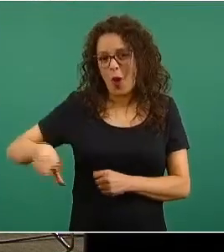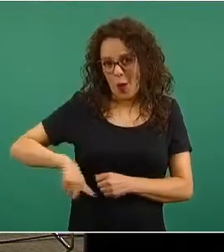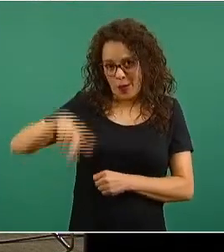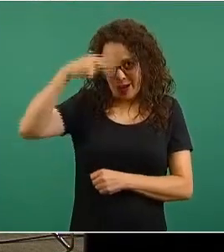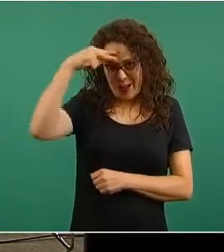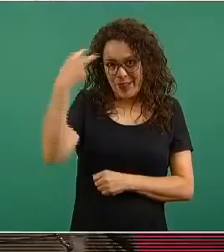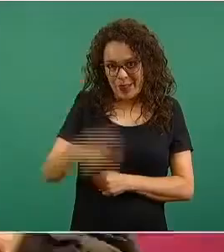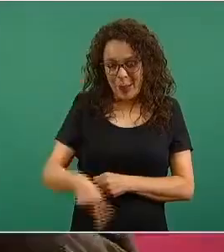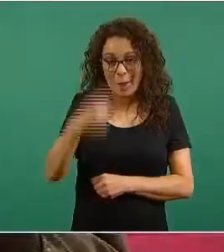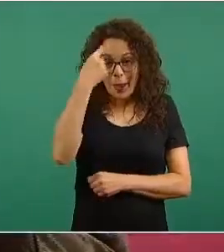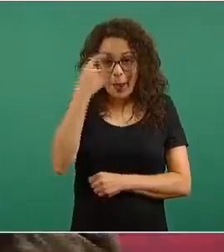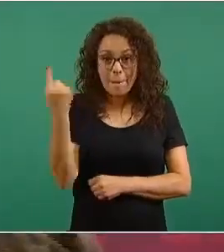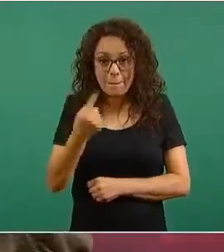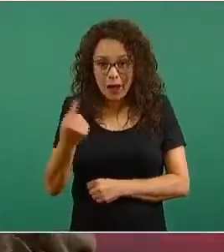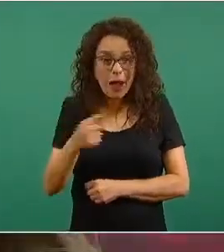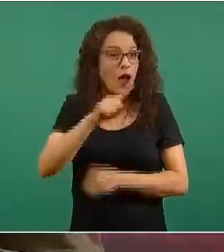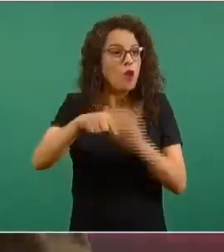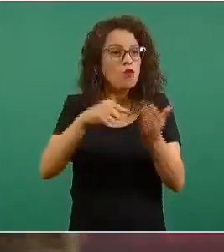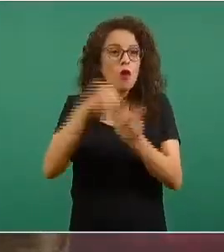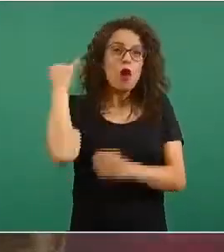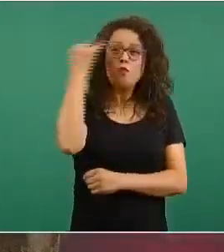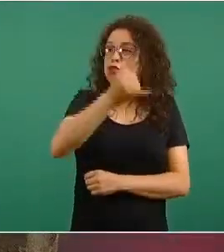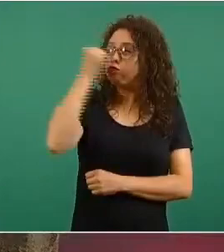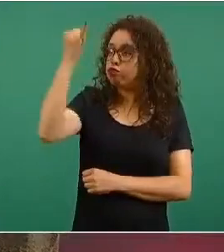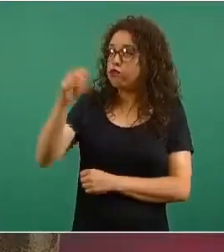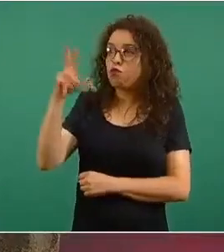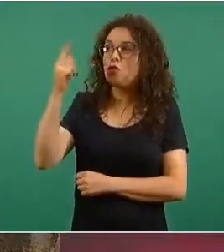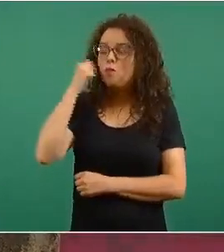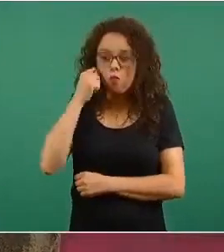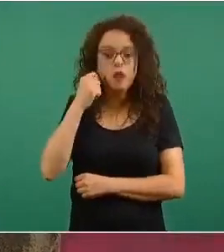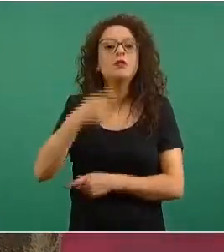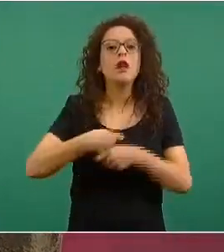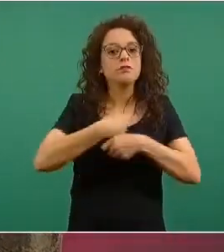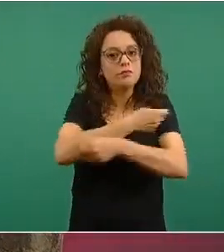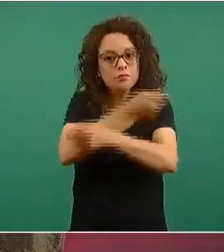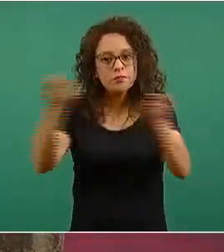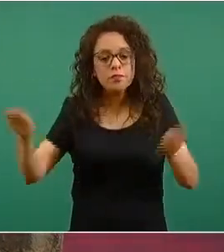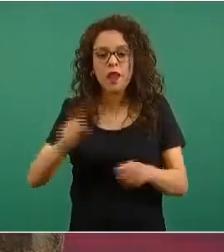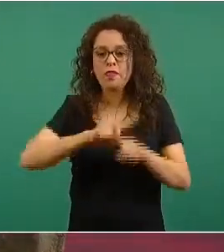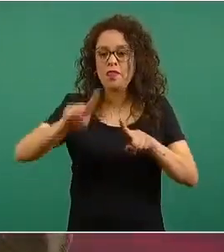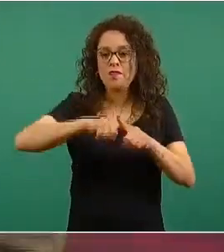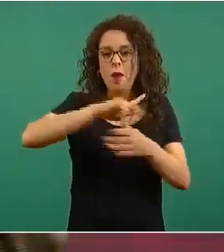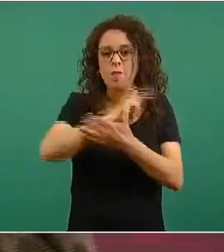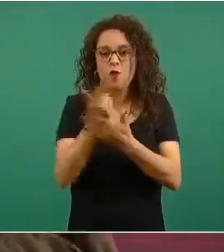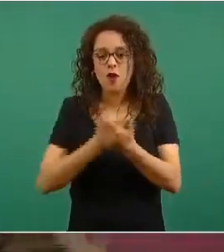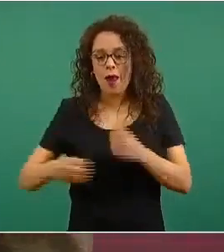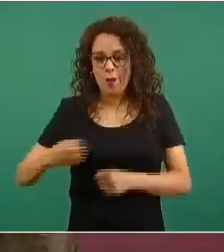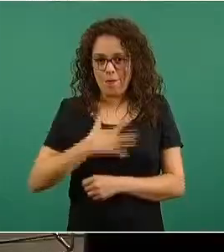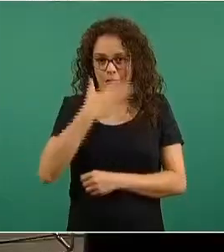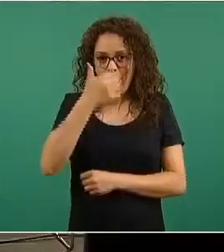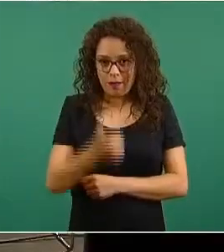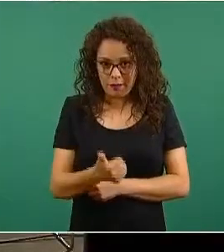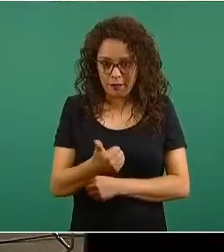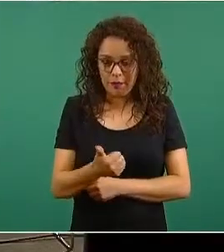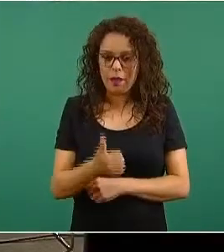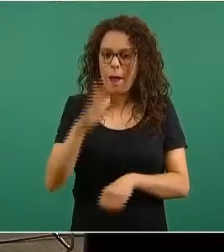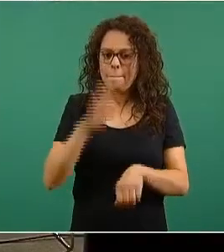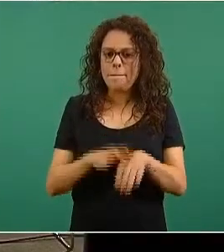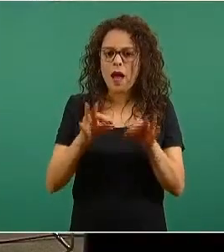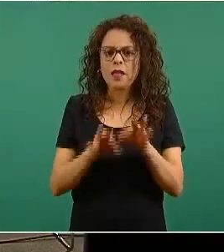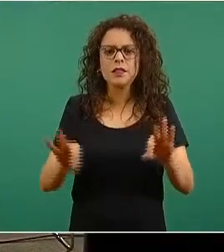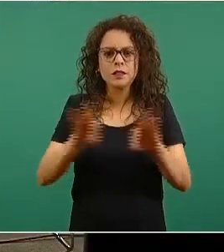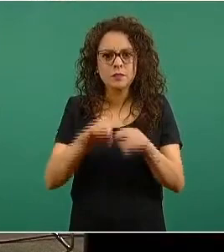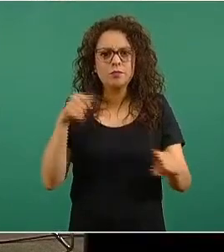para llevar a cada rincón del país estos programas de bienestar. Uno de los más emblemáticos y de mayor cobertura es el